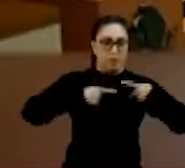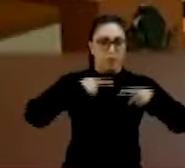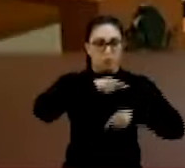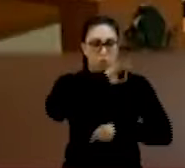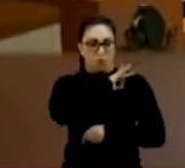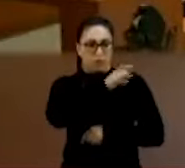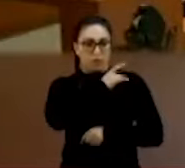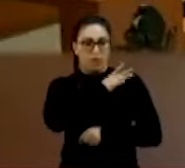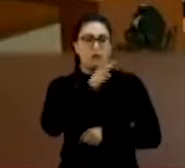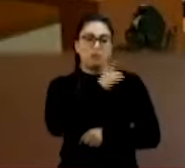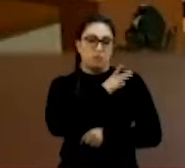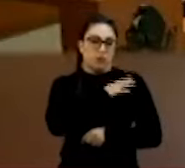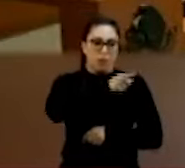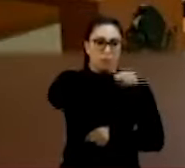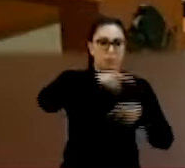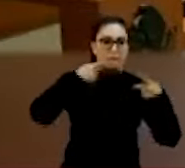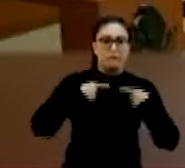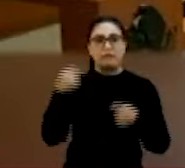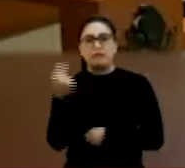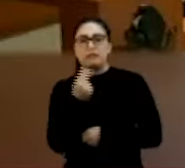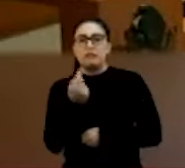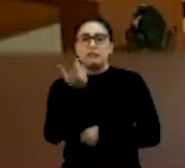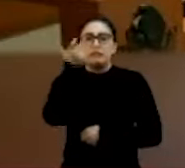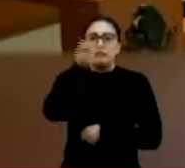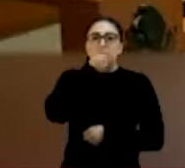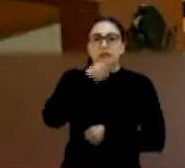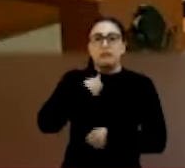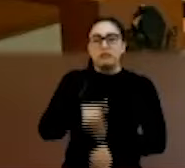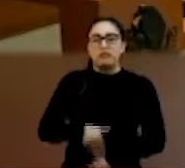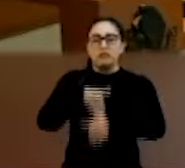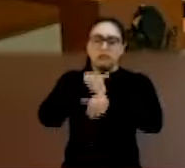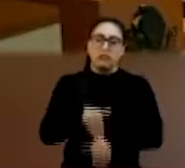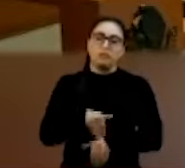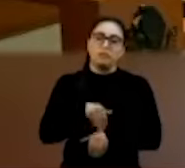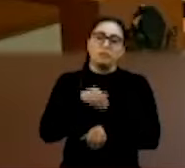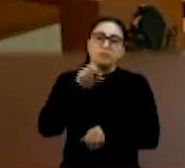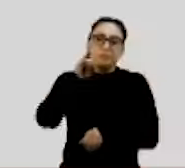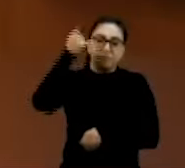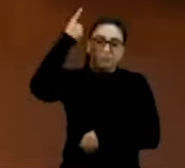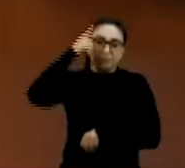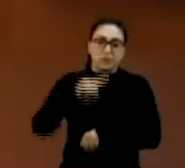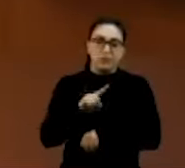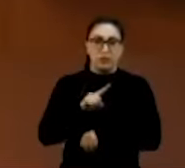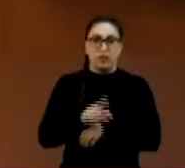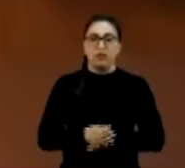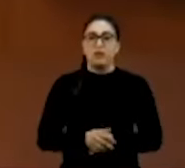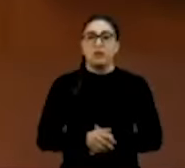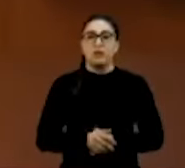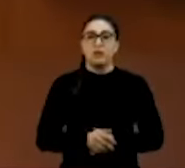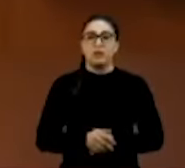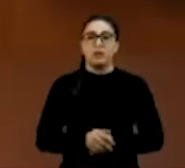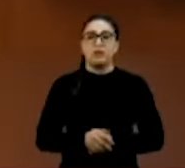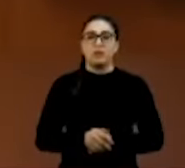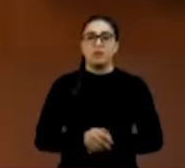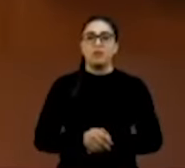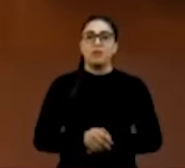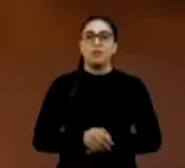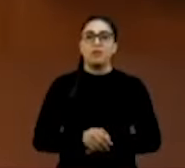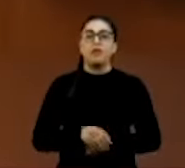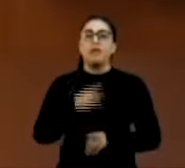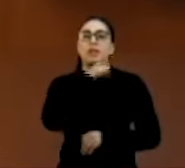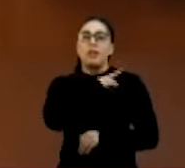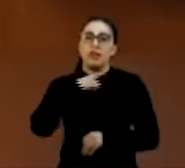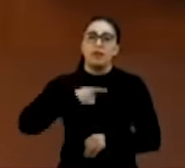sí necesita el apoyo, condicionarles ilegalmente un programa. Le debe quedar